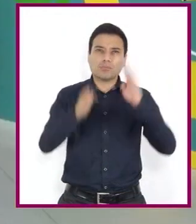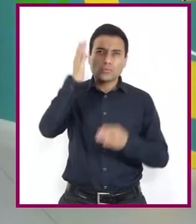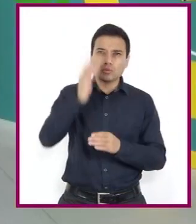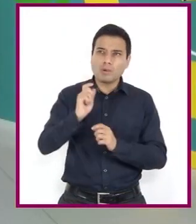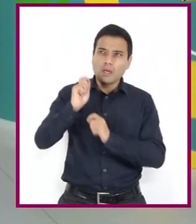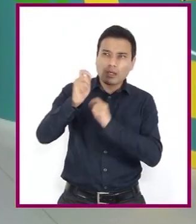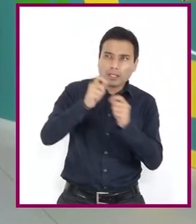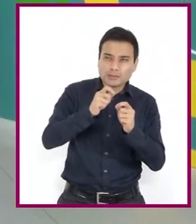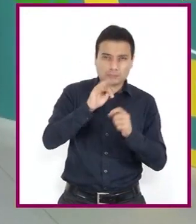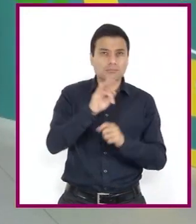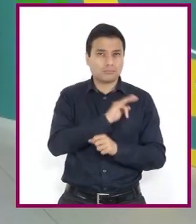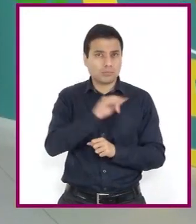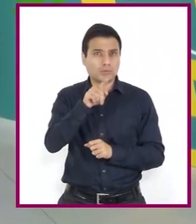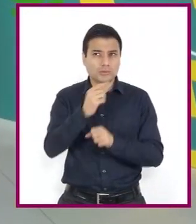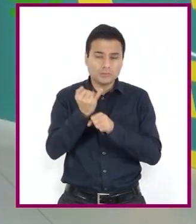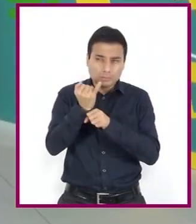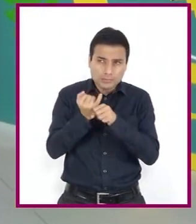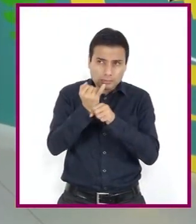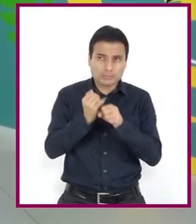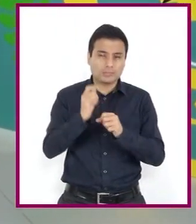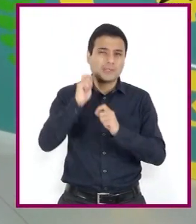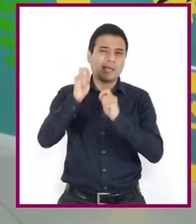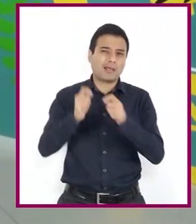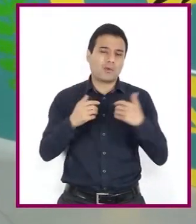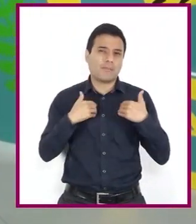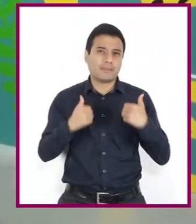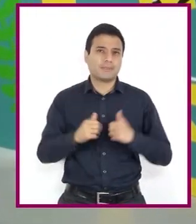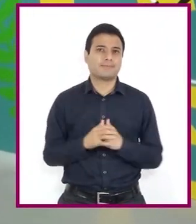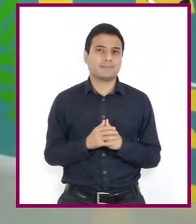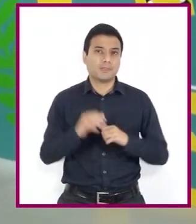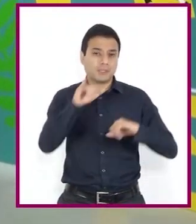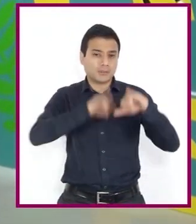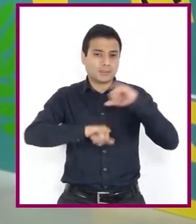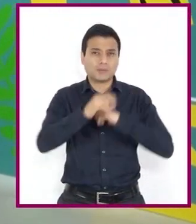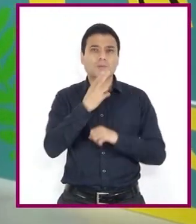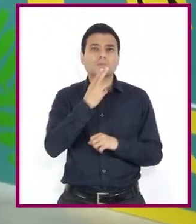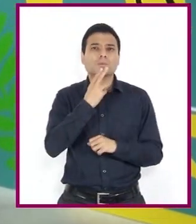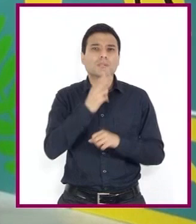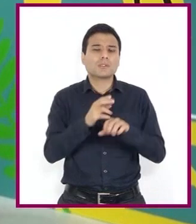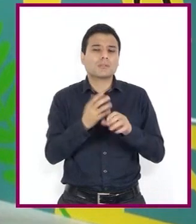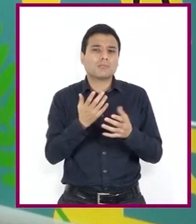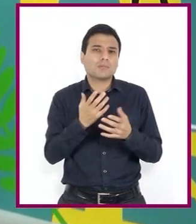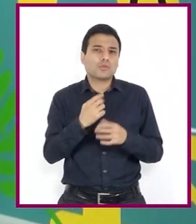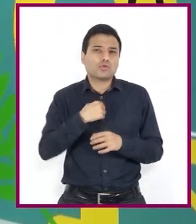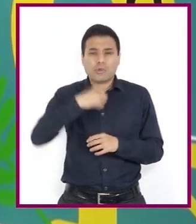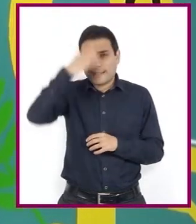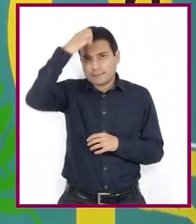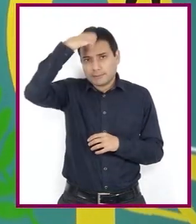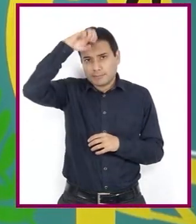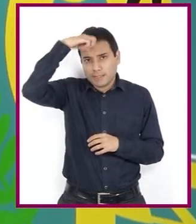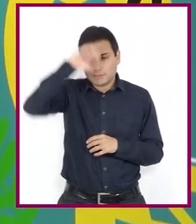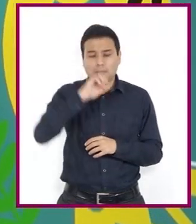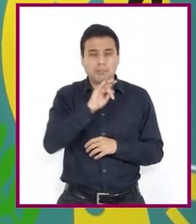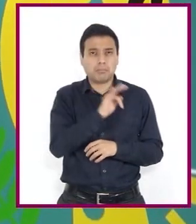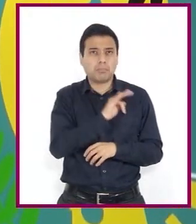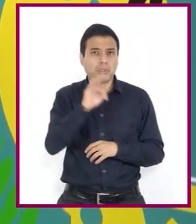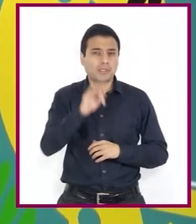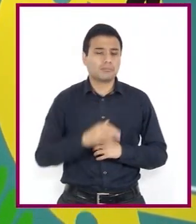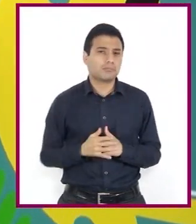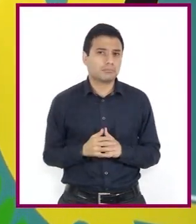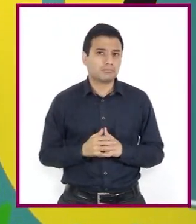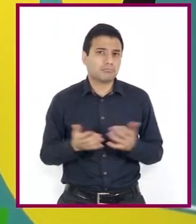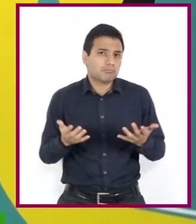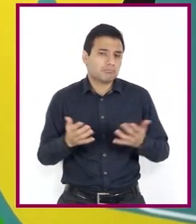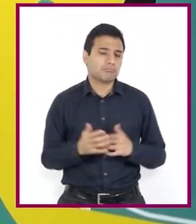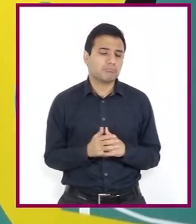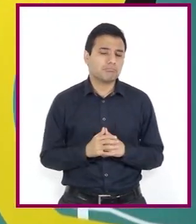entorno. La ciencia puede recurrir al empirismo, entendiéndolo como el conocimiento que se construye a través